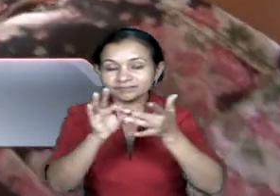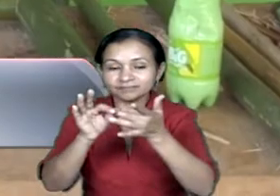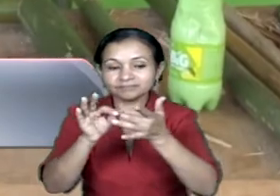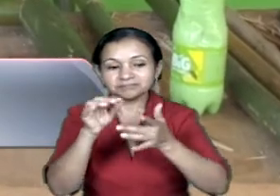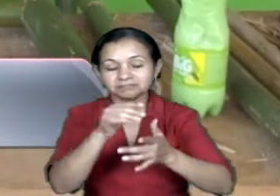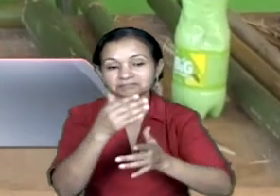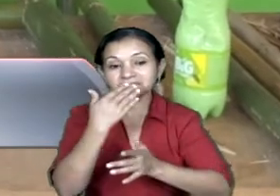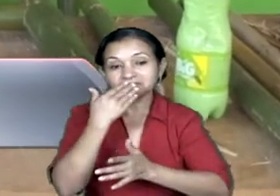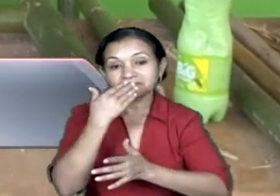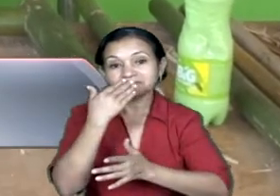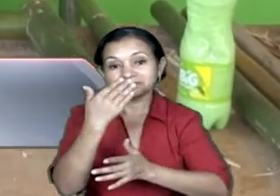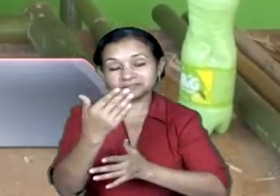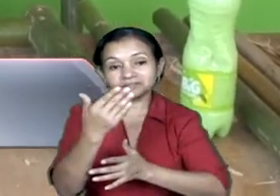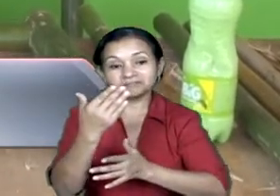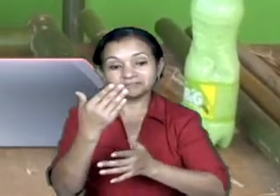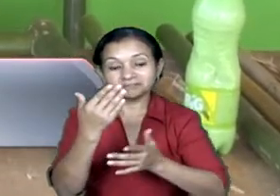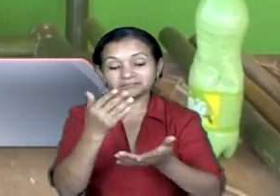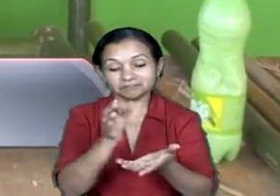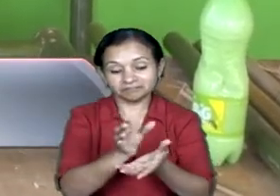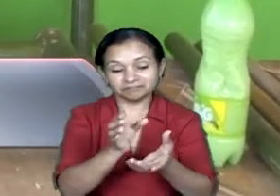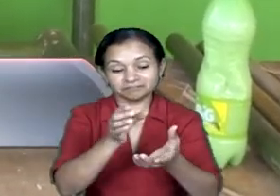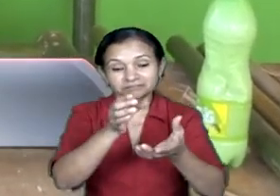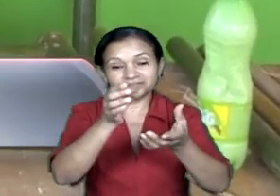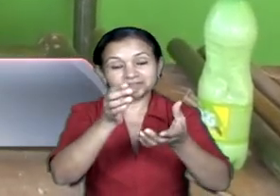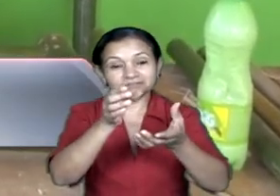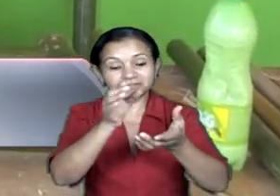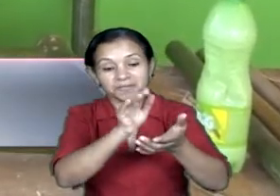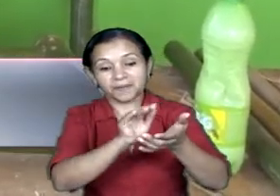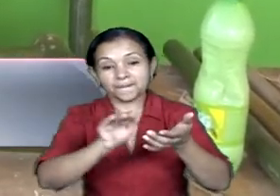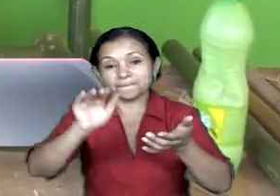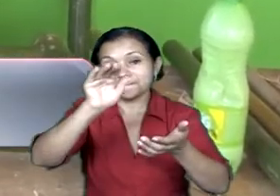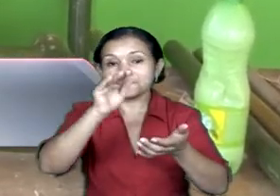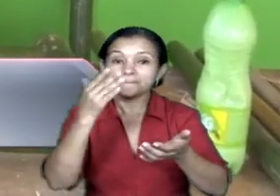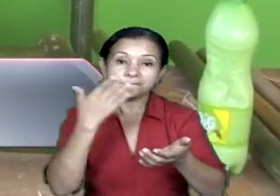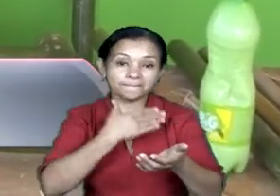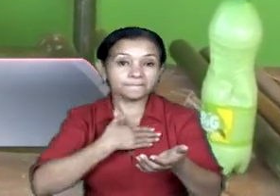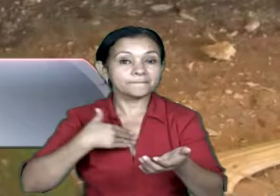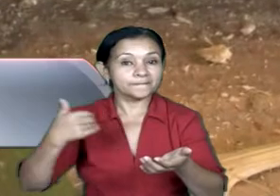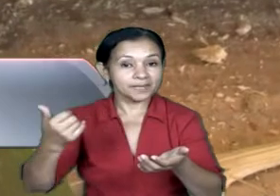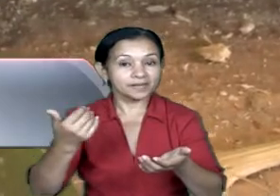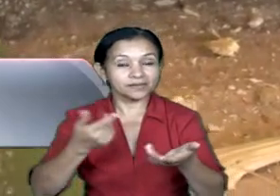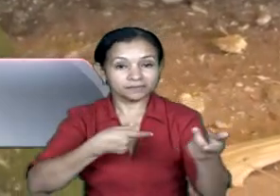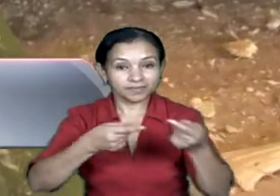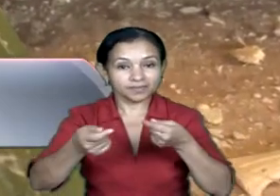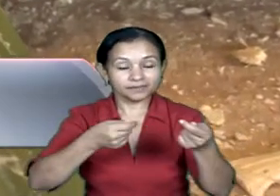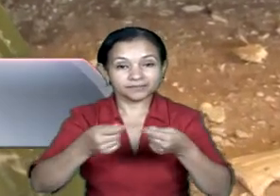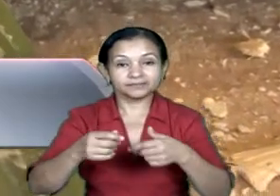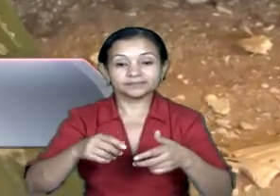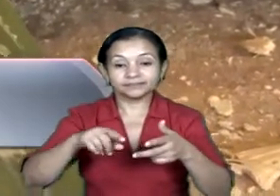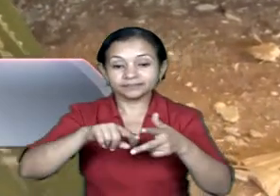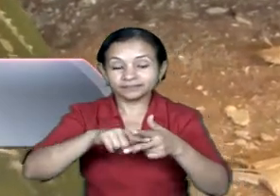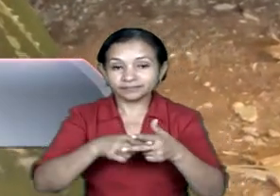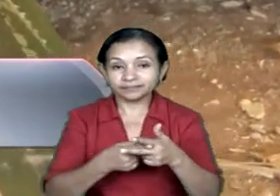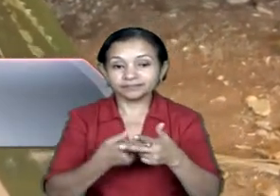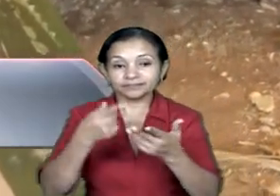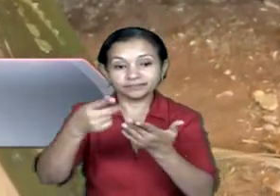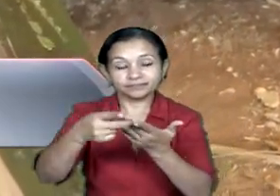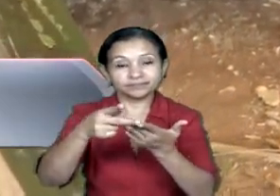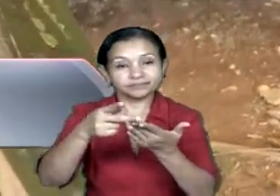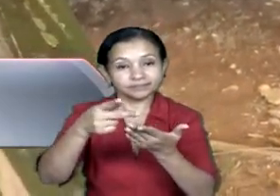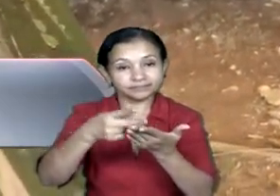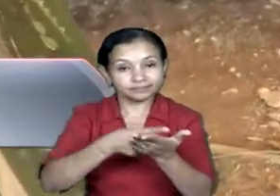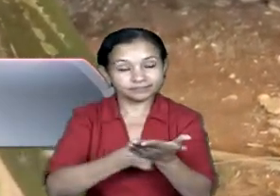que el valor, ¿no? De sus productos aumenta mucho. Y ahí nace entonces la idea de este proyecto.